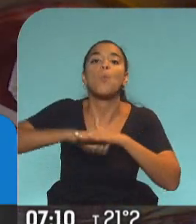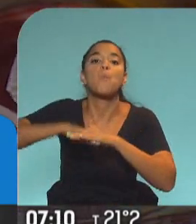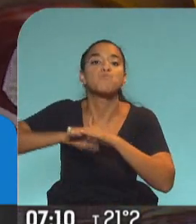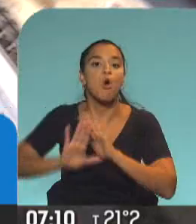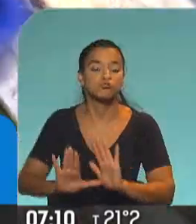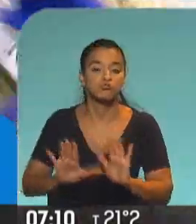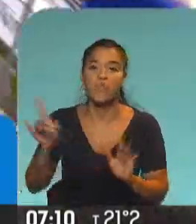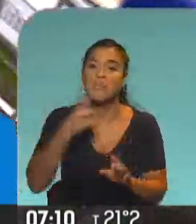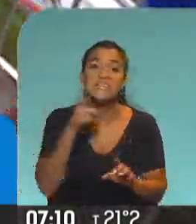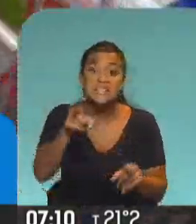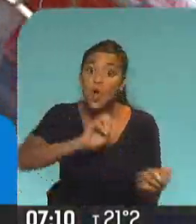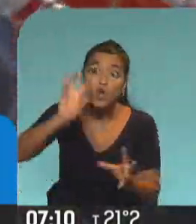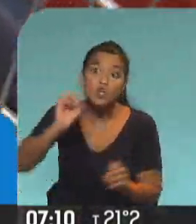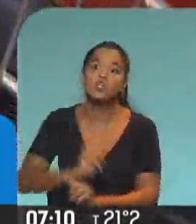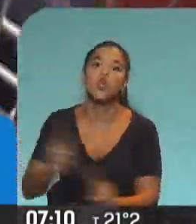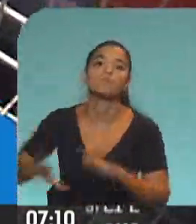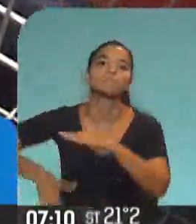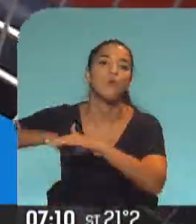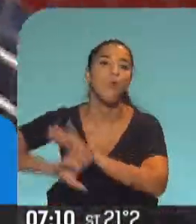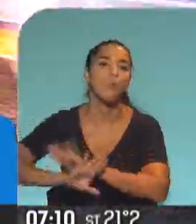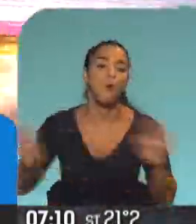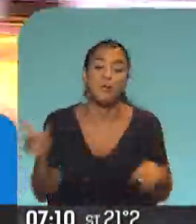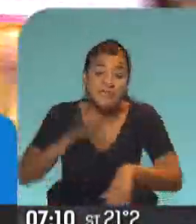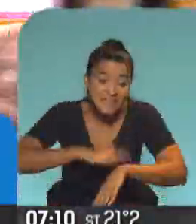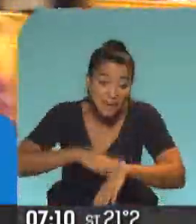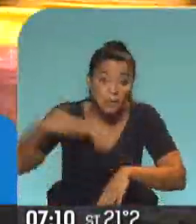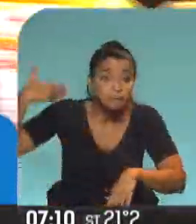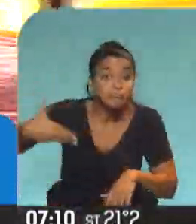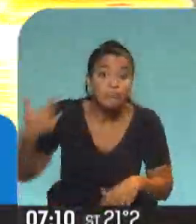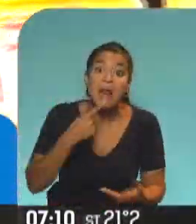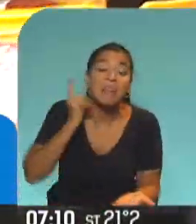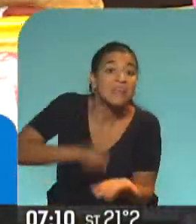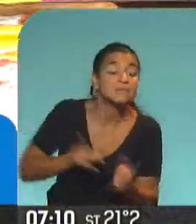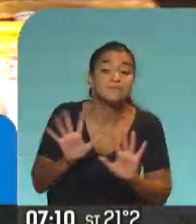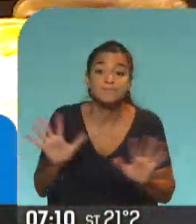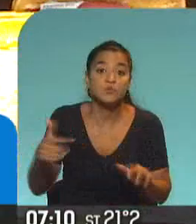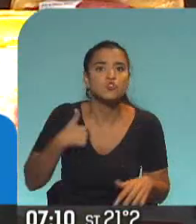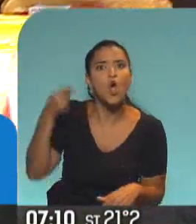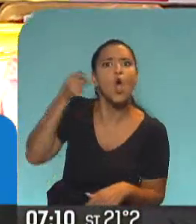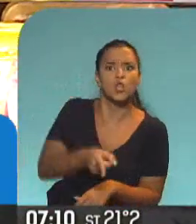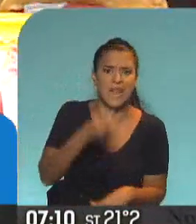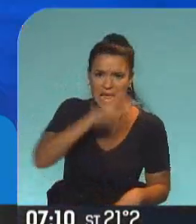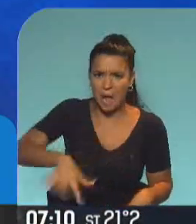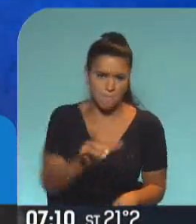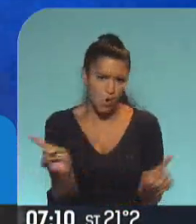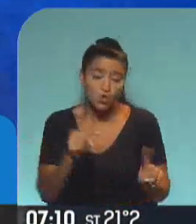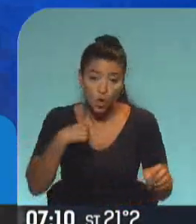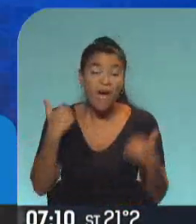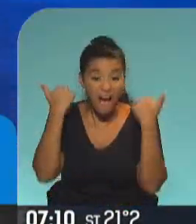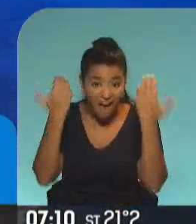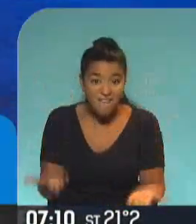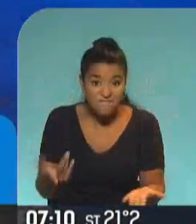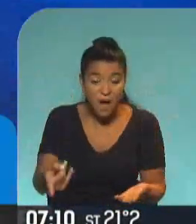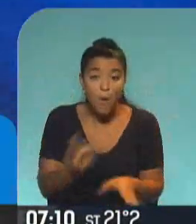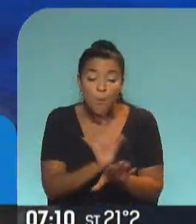decir esto no se exporta y no hay mucho más tiempo para que decidan. No estoy en contra del campo, estoy a favor de